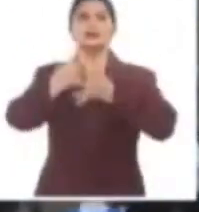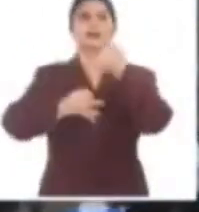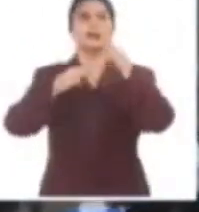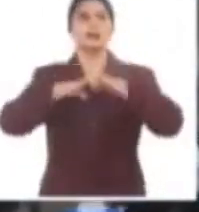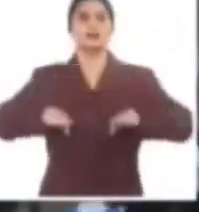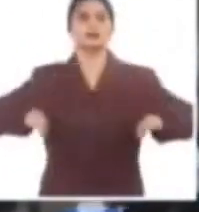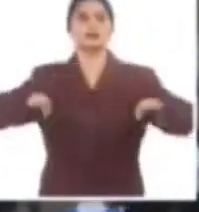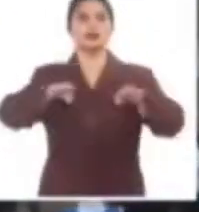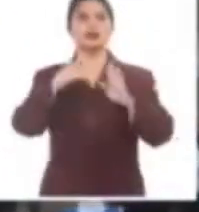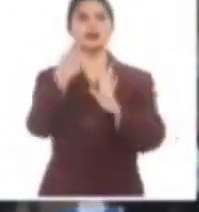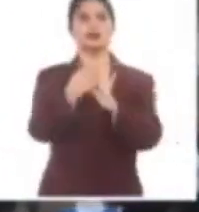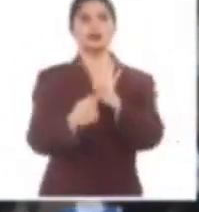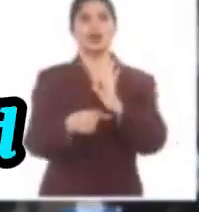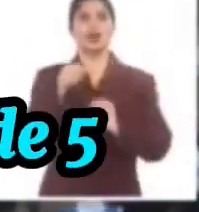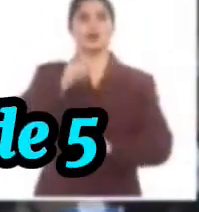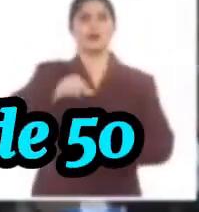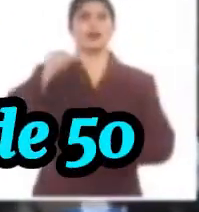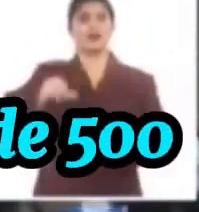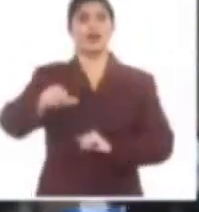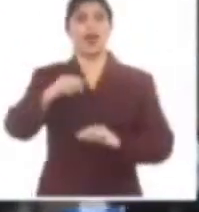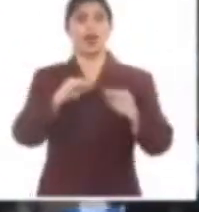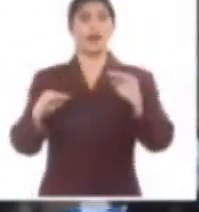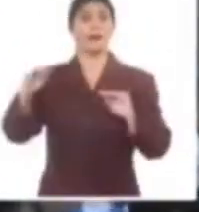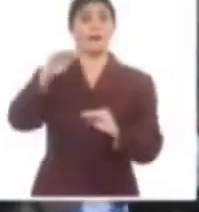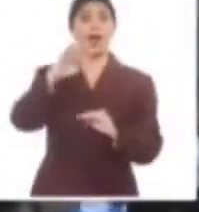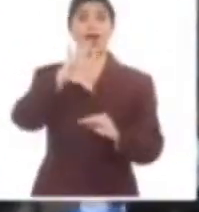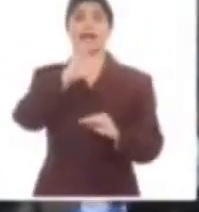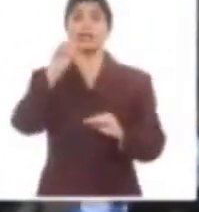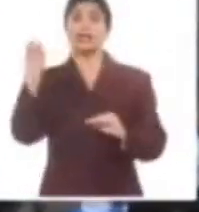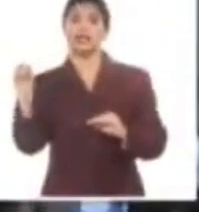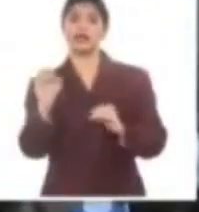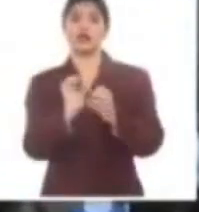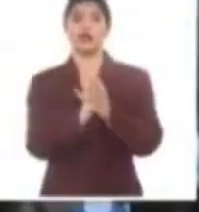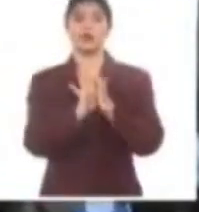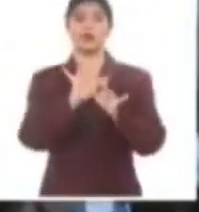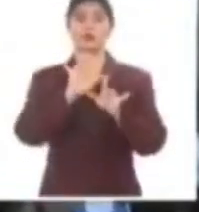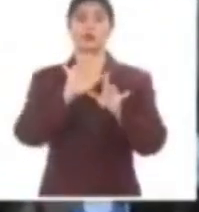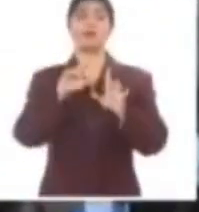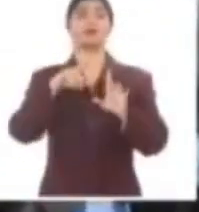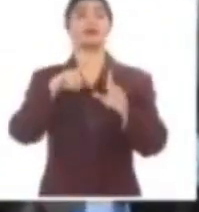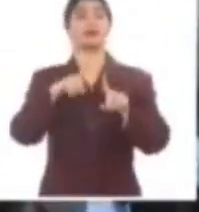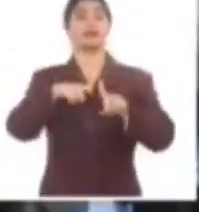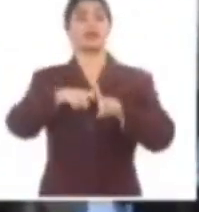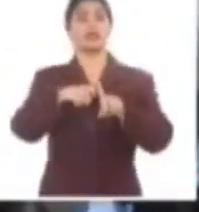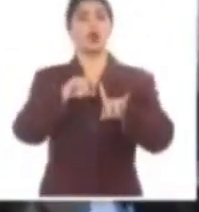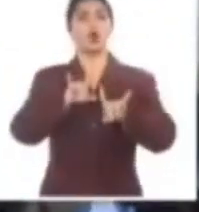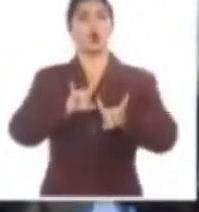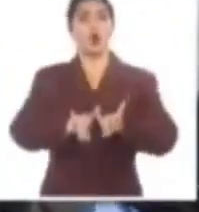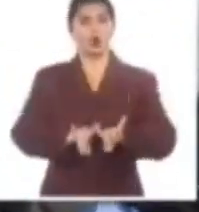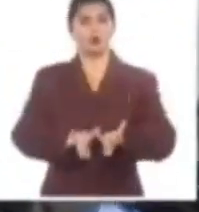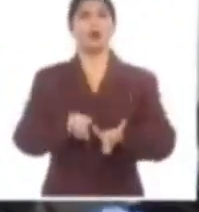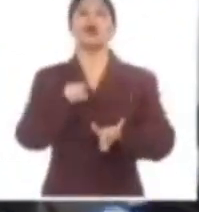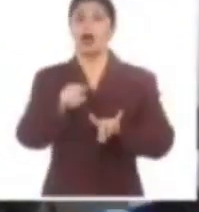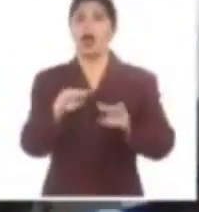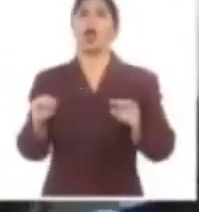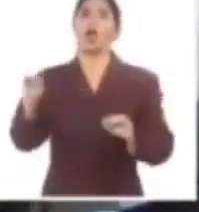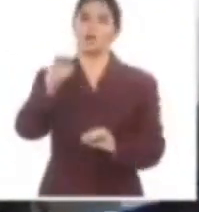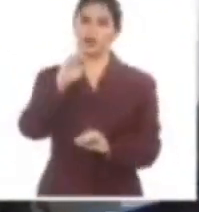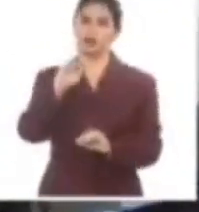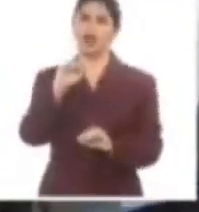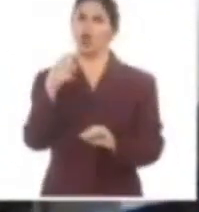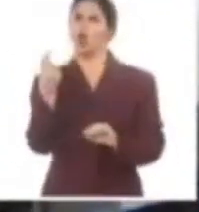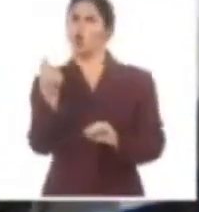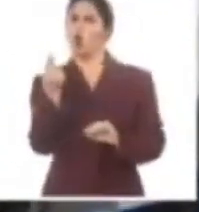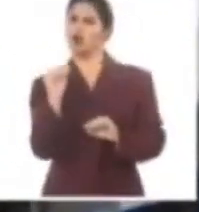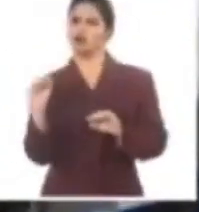aquellos consumidores que gasten más de 500 kilowatt hora, que es solo un 6%